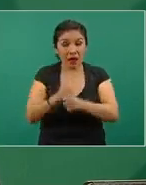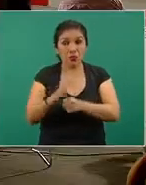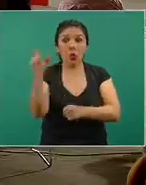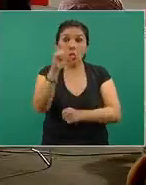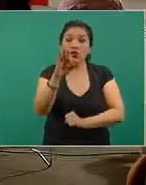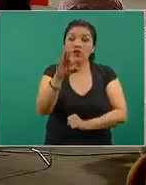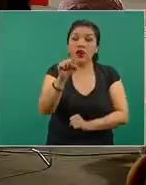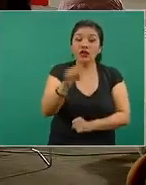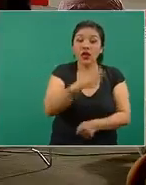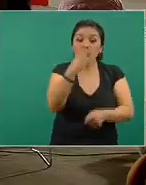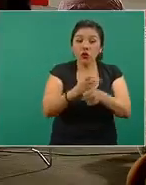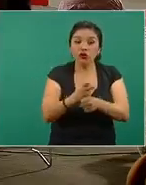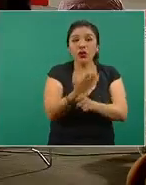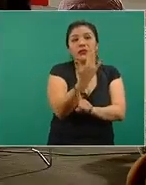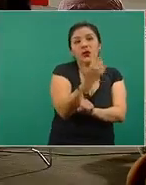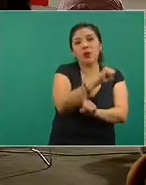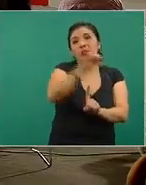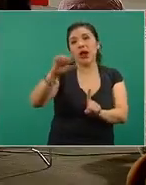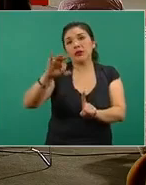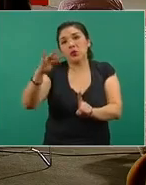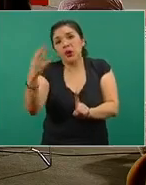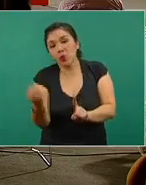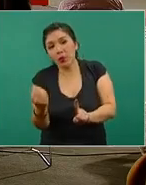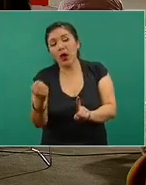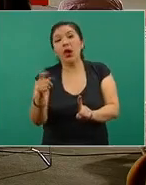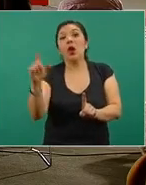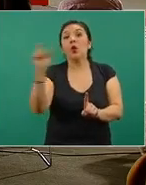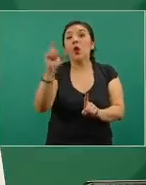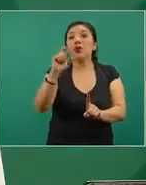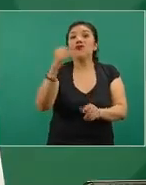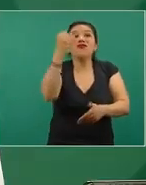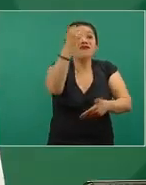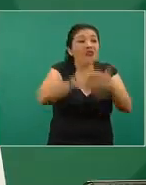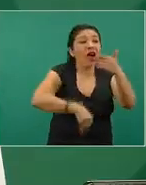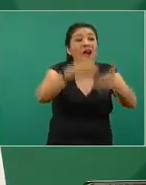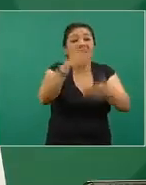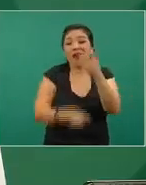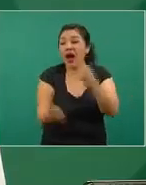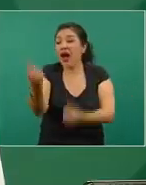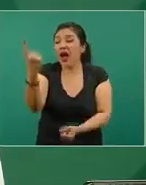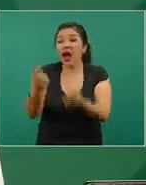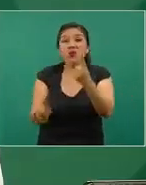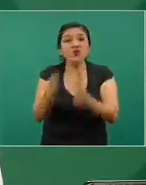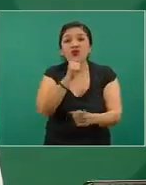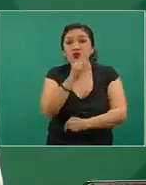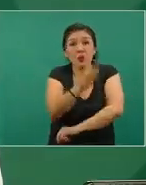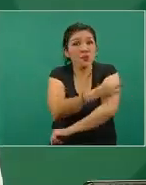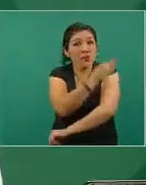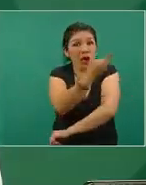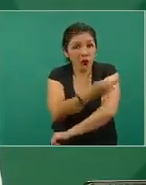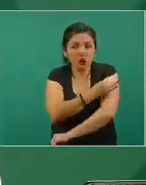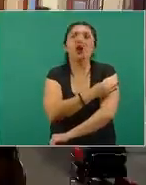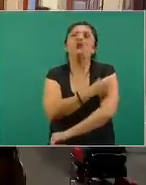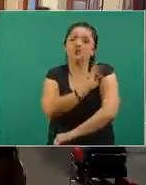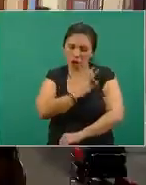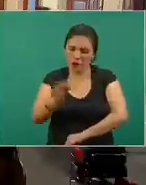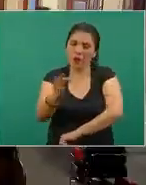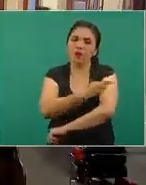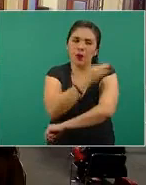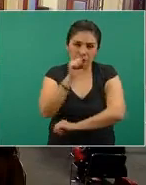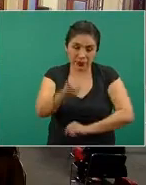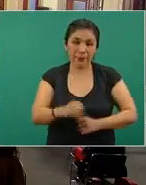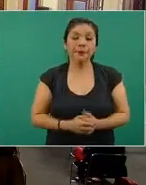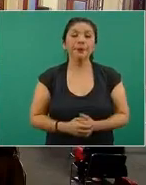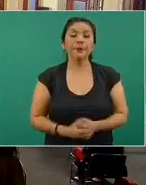de 50 a 59, y quienes hayan quedado por cualquier razón fuera de la vacuna.